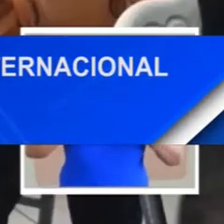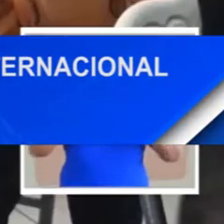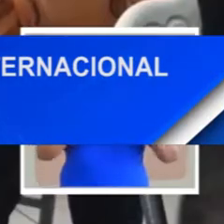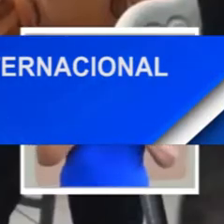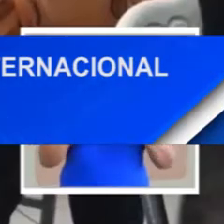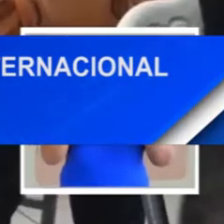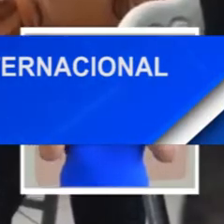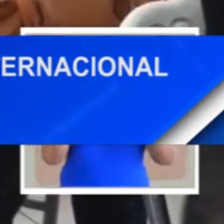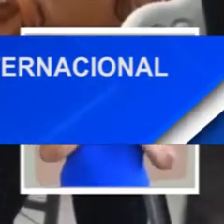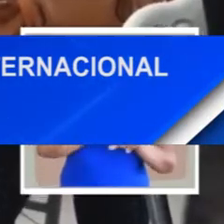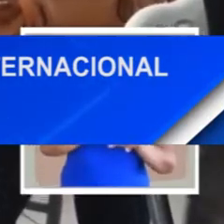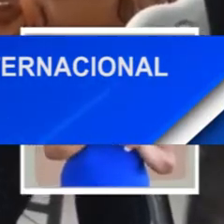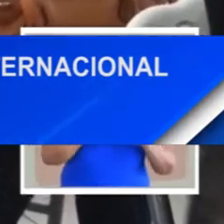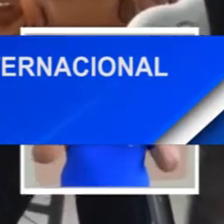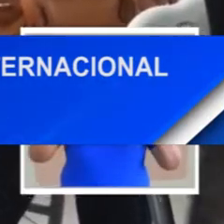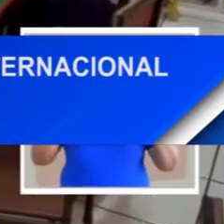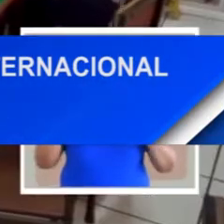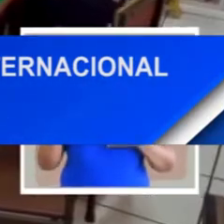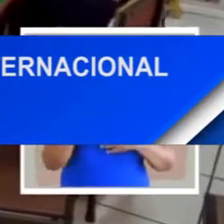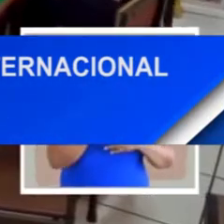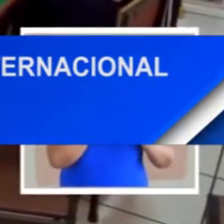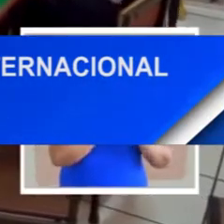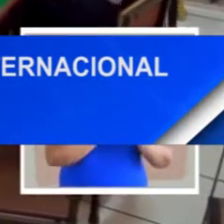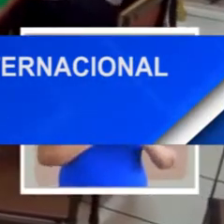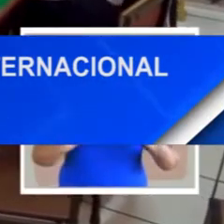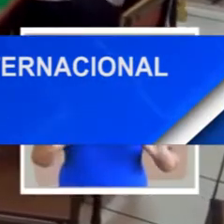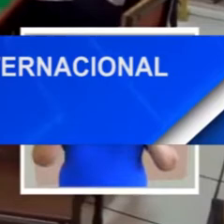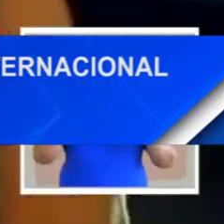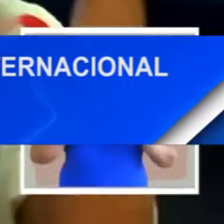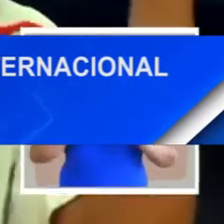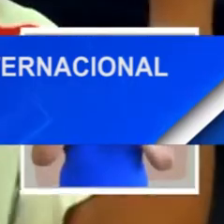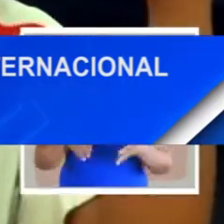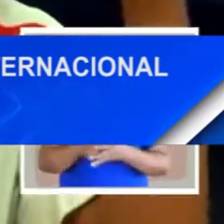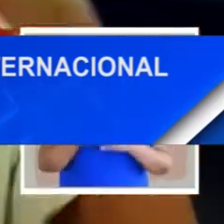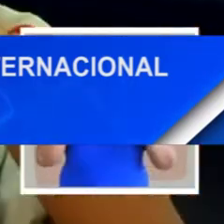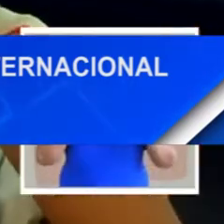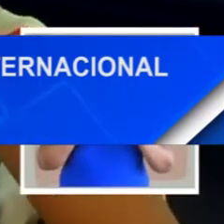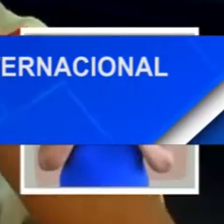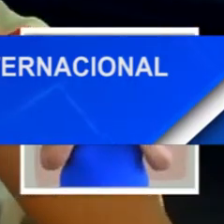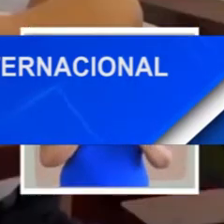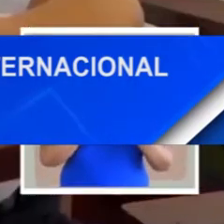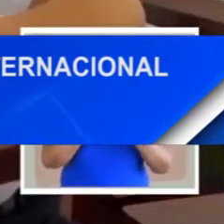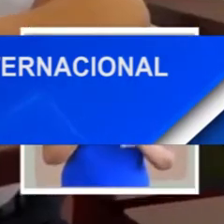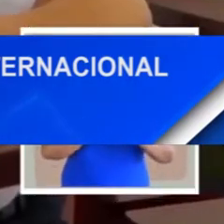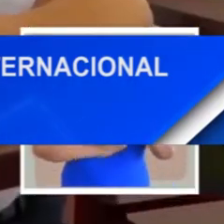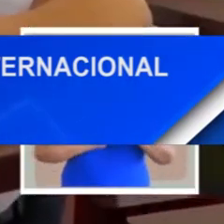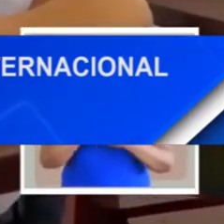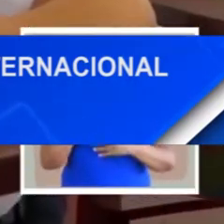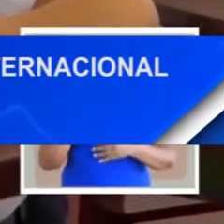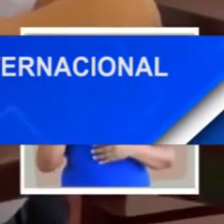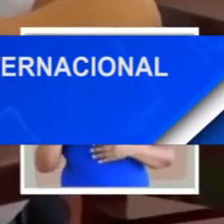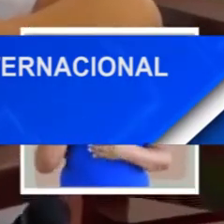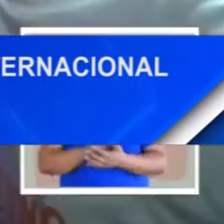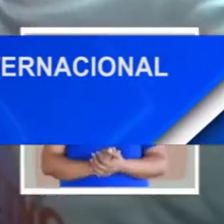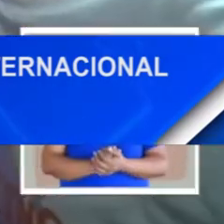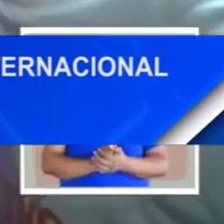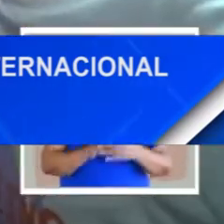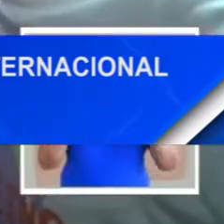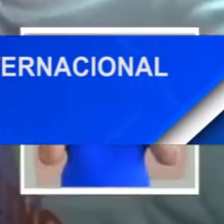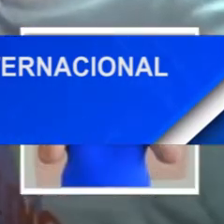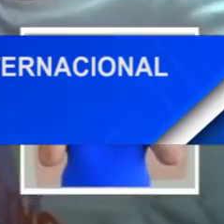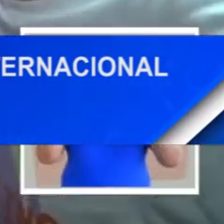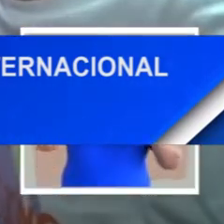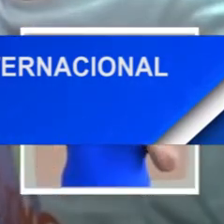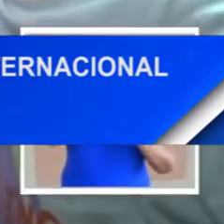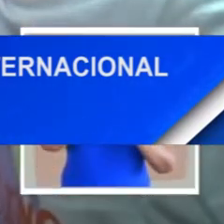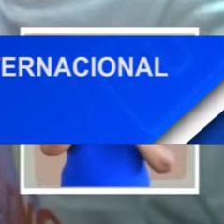Inclusiva en el Aula. UNICEF brindó apoyo técnico en el foro de educación a través de un equipo de reconocidos especialistas